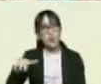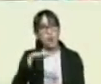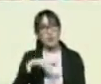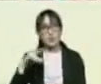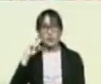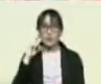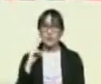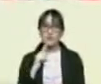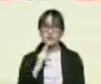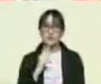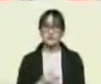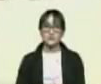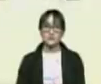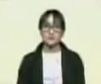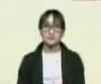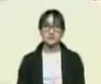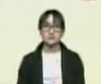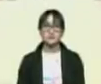Bolívar.